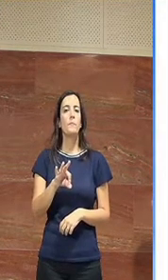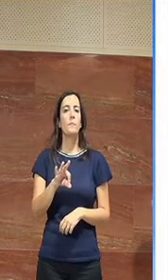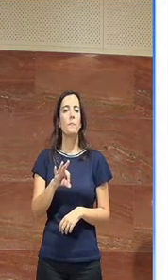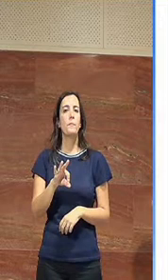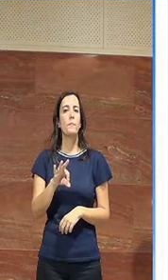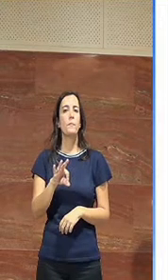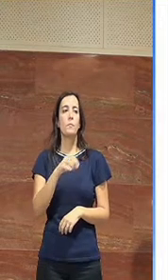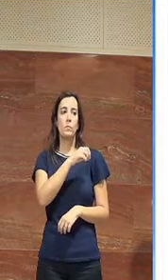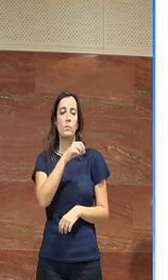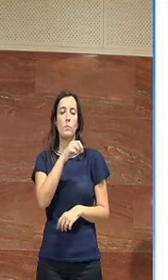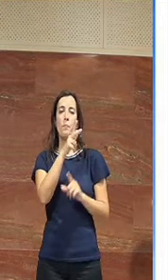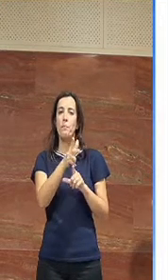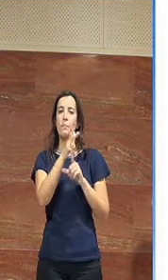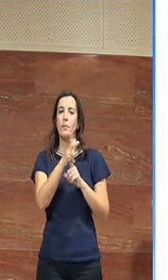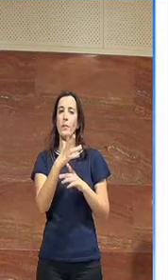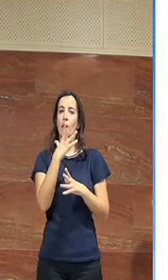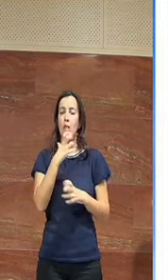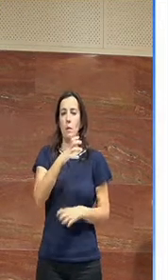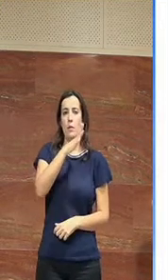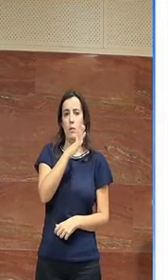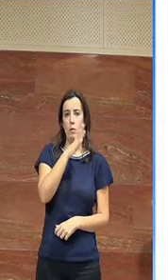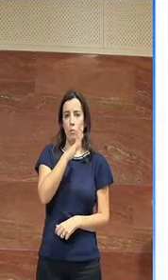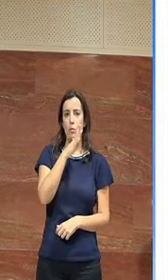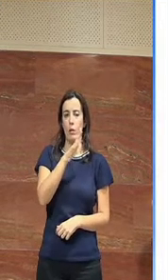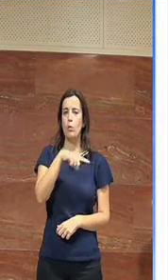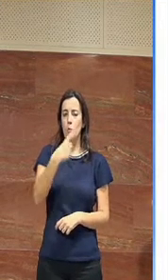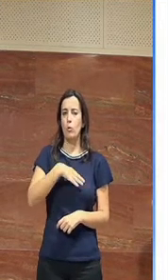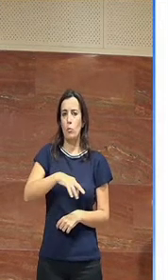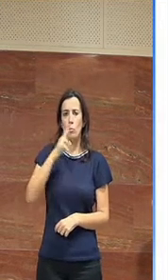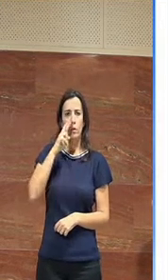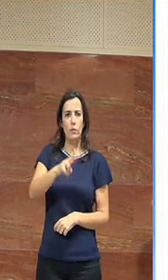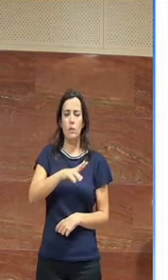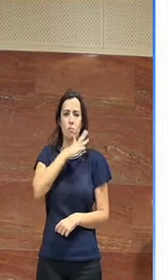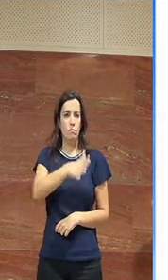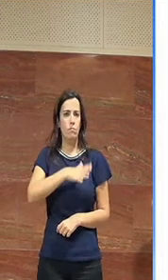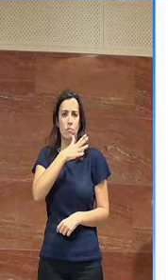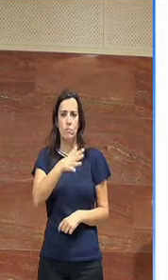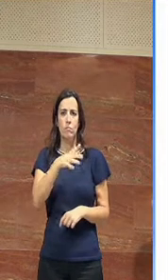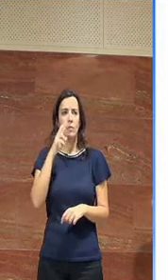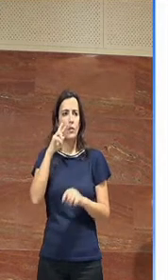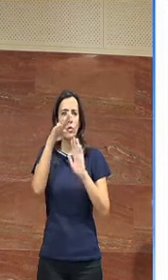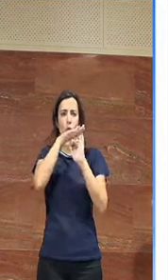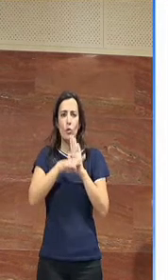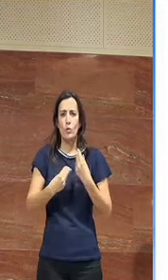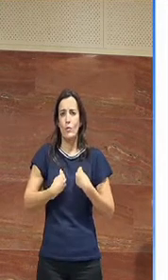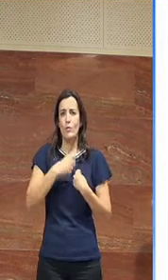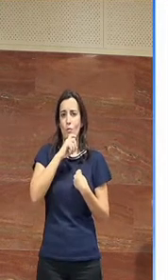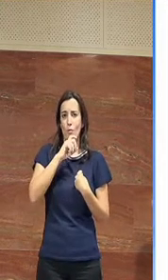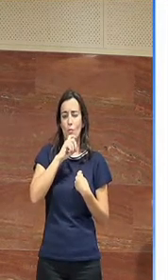este corto que se llama El drama del agua, al tugurio de Kibera en Nairobi, en Kenia, porque es impresionante ver en qué condiciones se puede vivir para